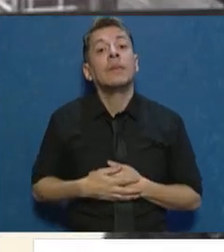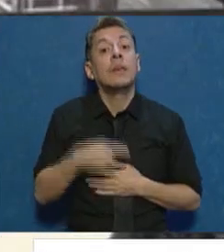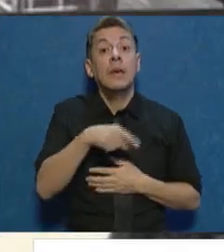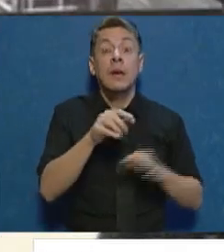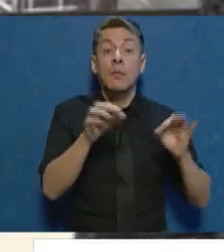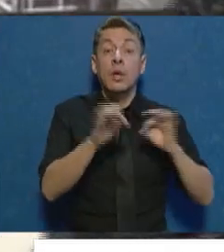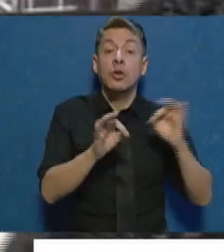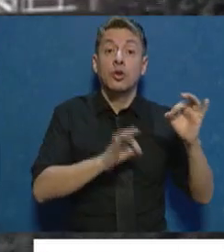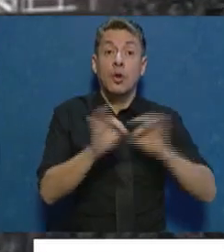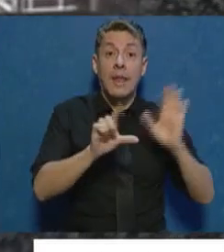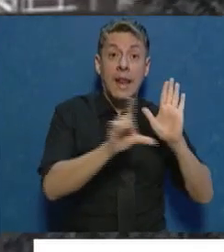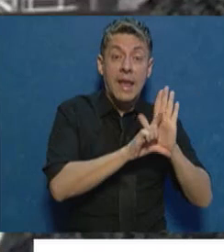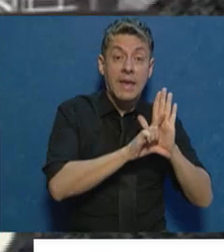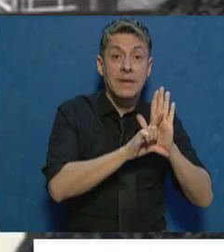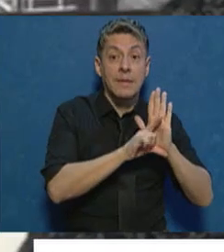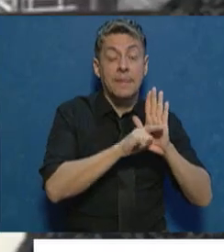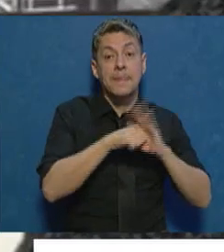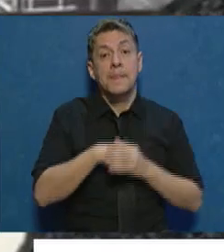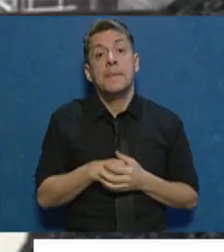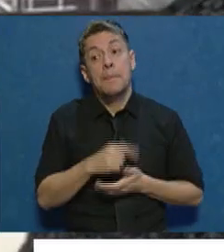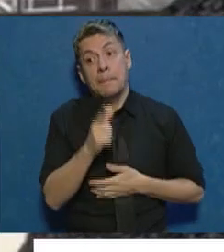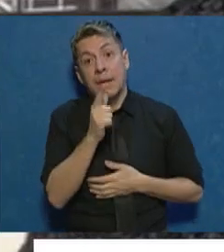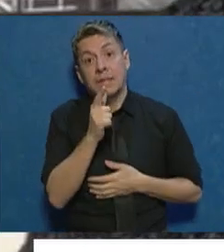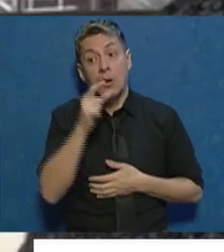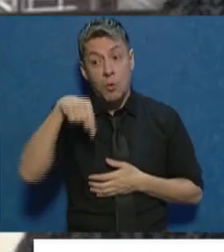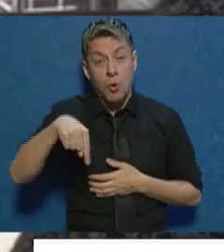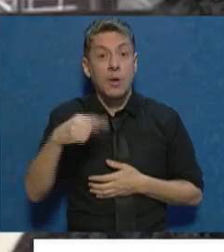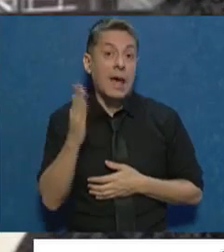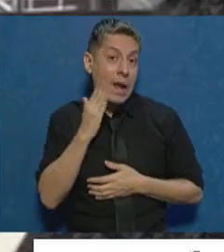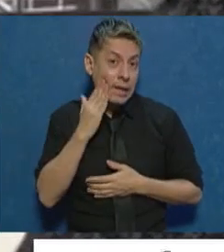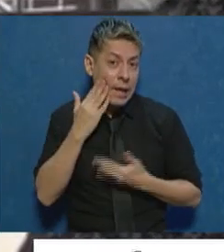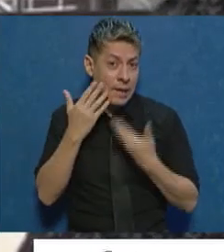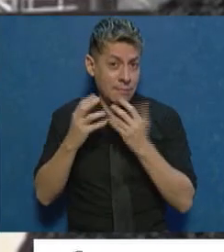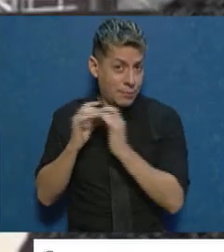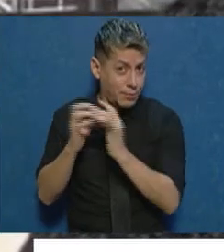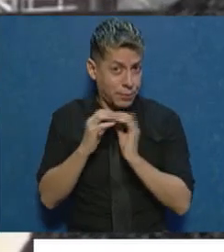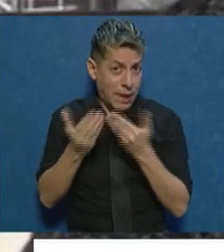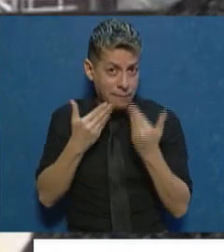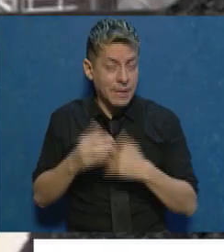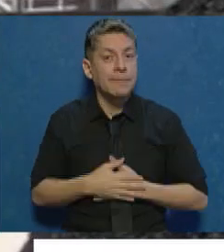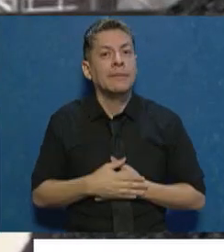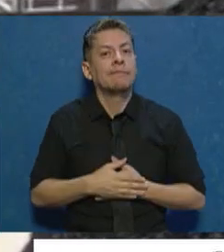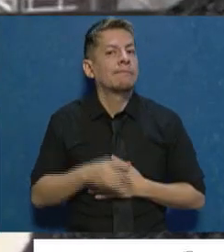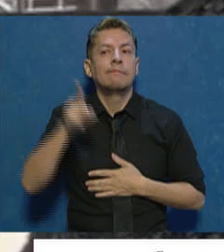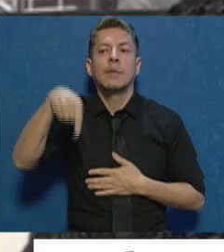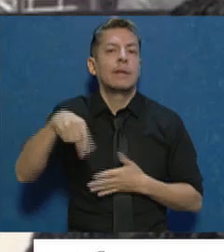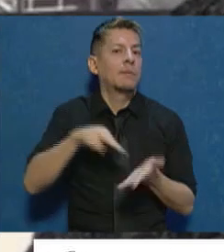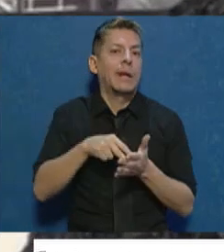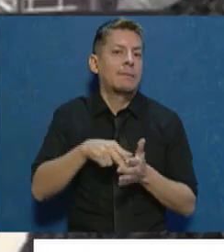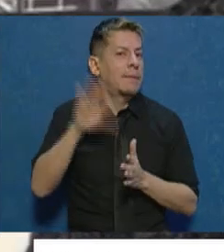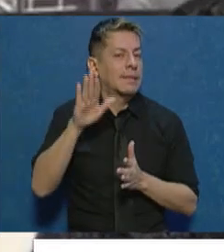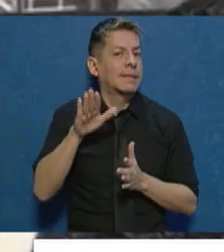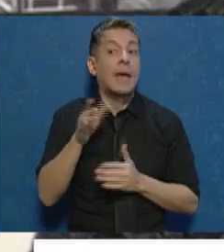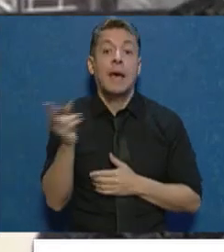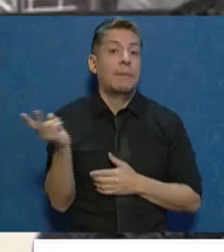ley que se trataría, entendemos, en el día de hoy, lo que va a traer es mayor incertidumbre a las partes,